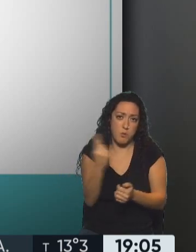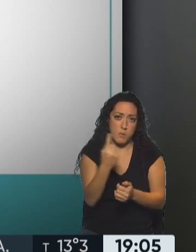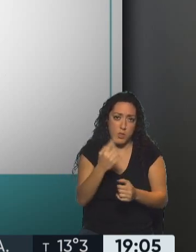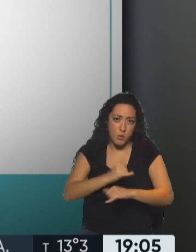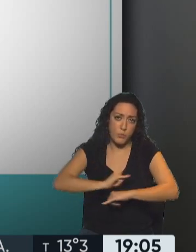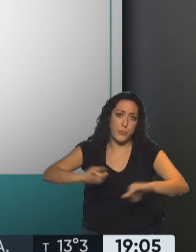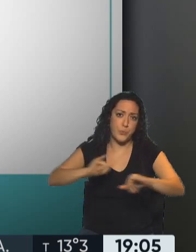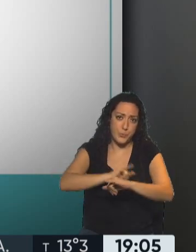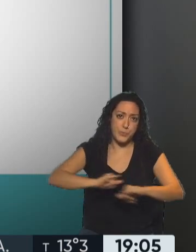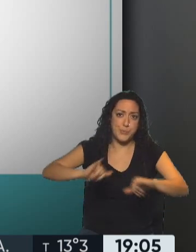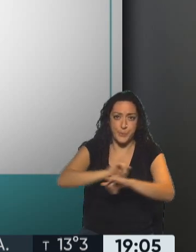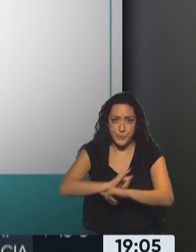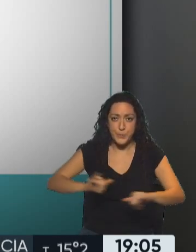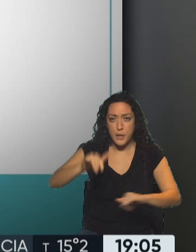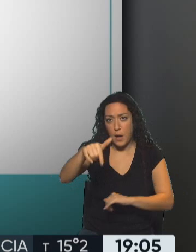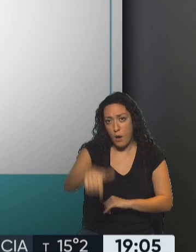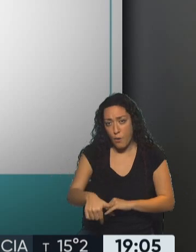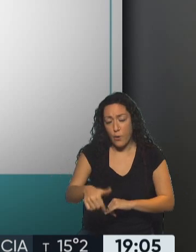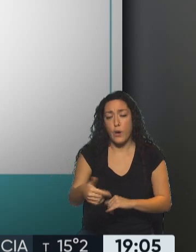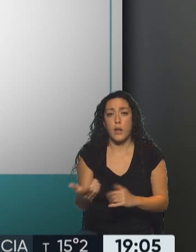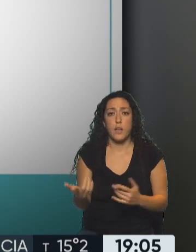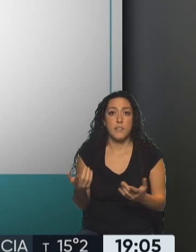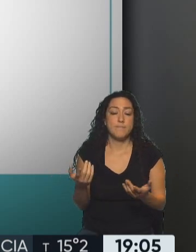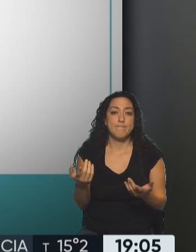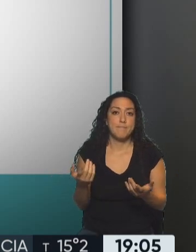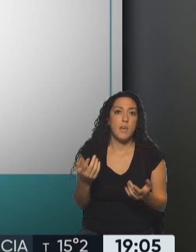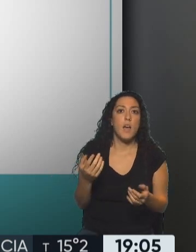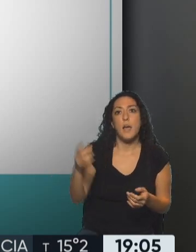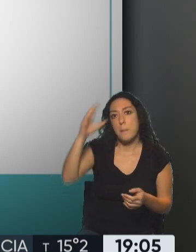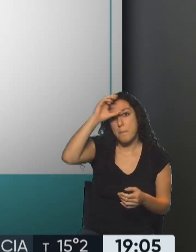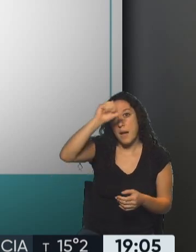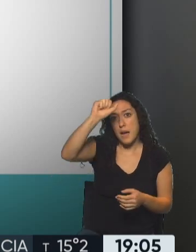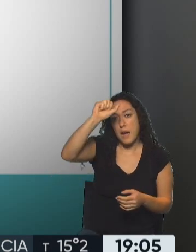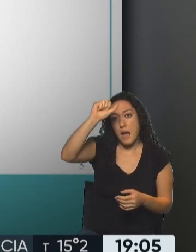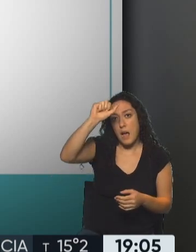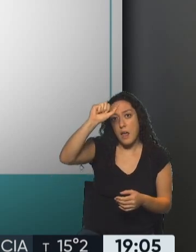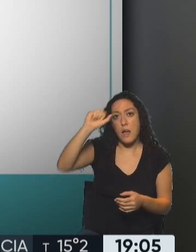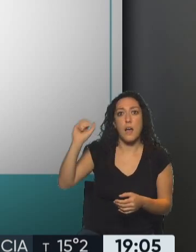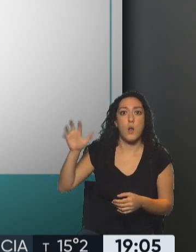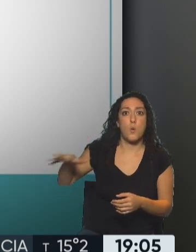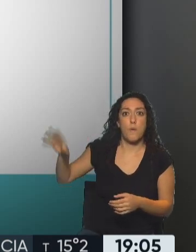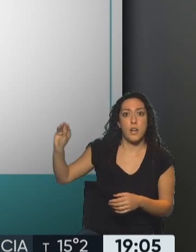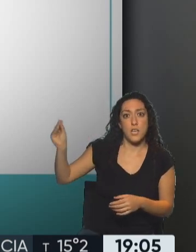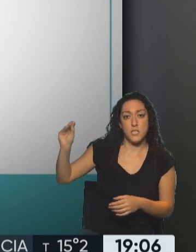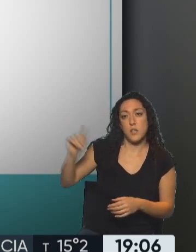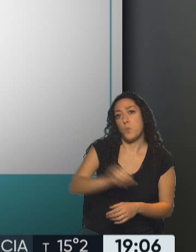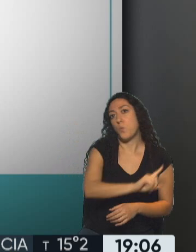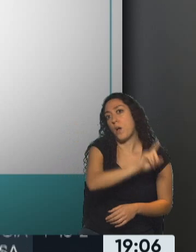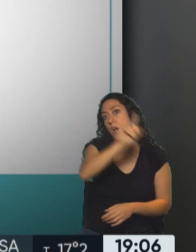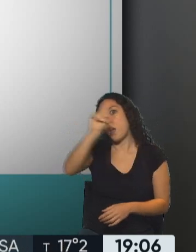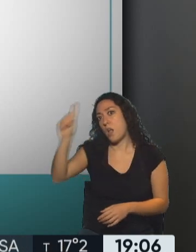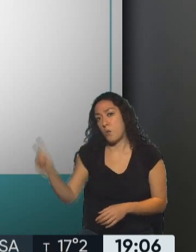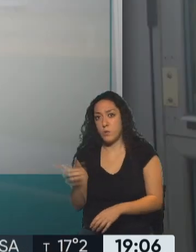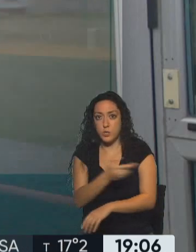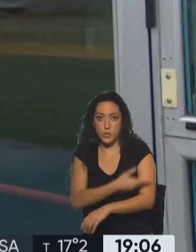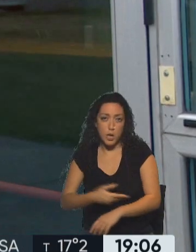la última tiene que ver con la vuelta de Scioli a la Embajada de Brasil, donde realmente venía manteniendo una